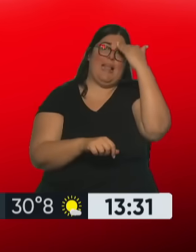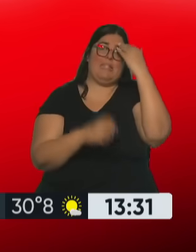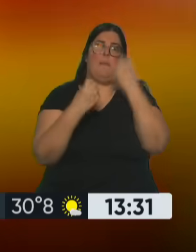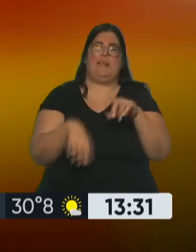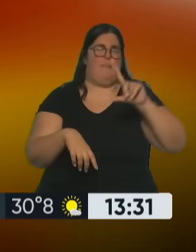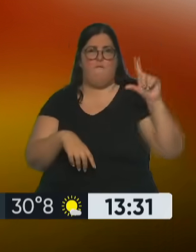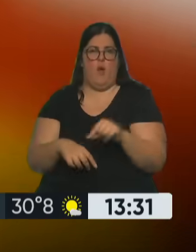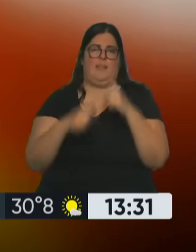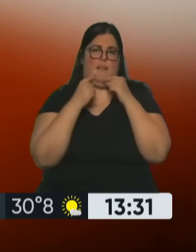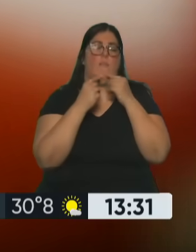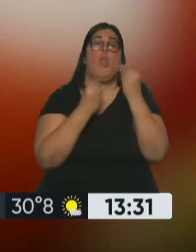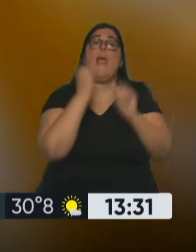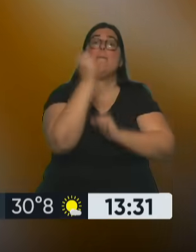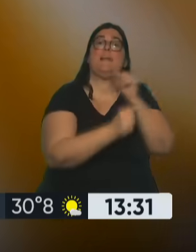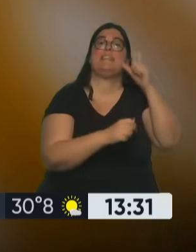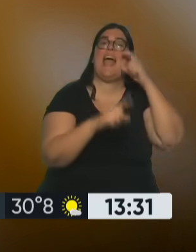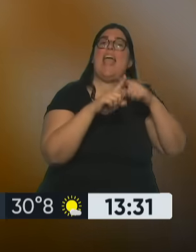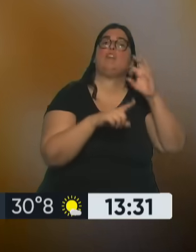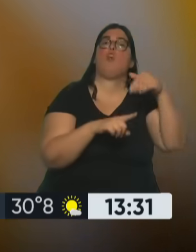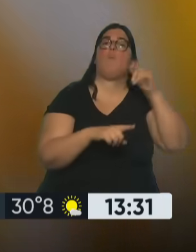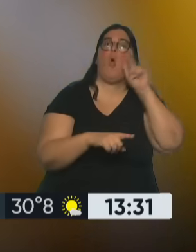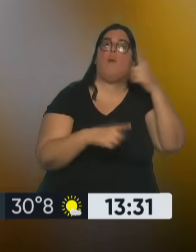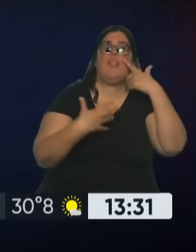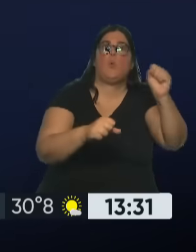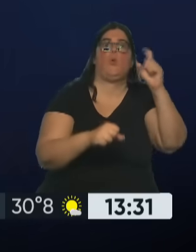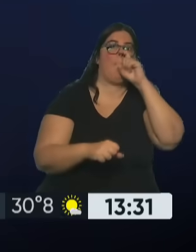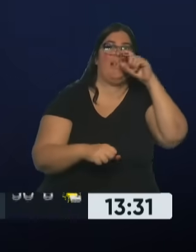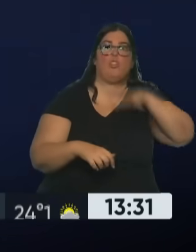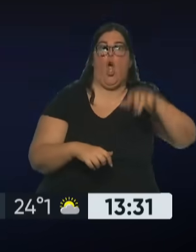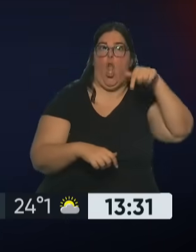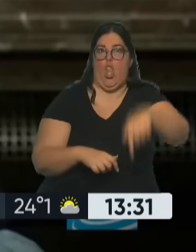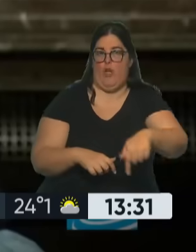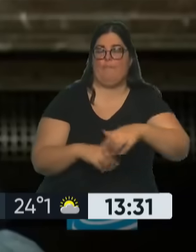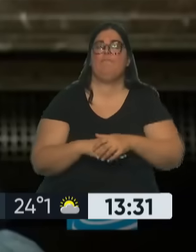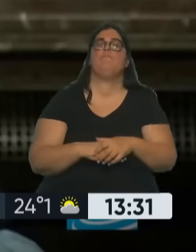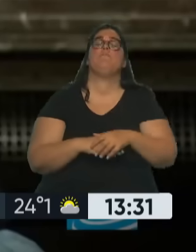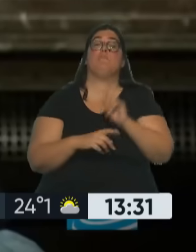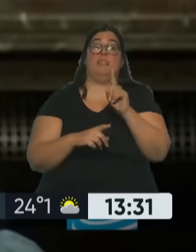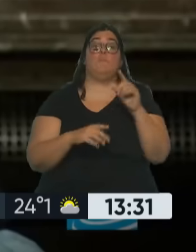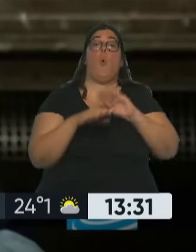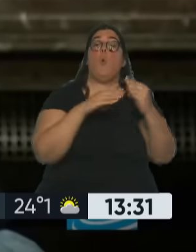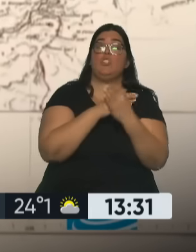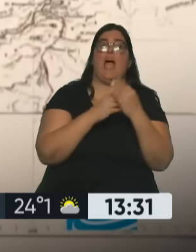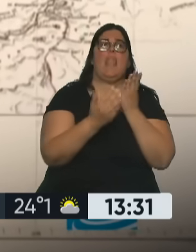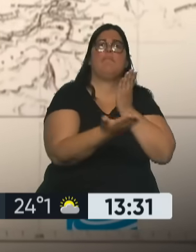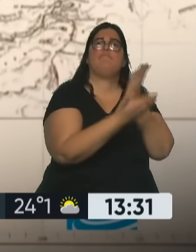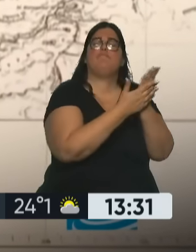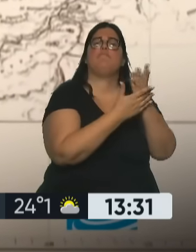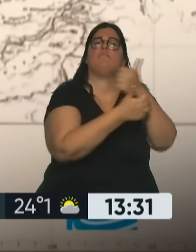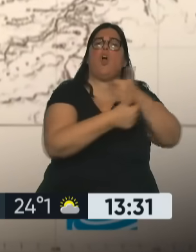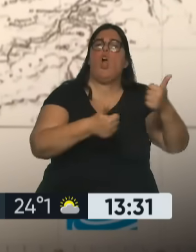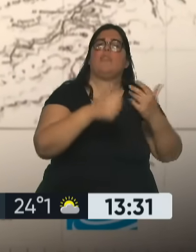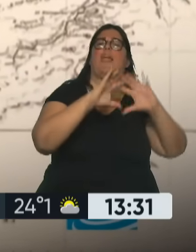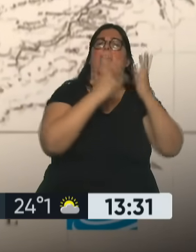empresa ExxonMobil descubrió petróleo en Esequibo. En 2018, Guyana presentó una demanda ante la Corte Internacional de